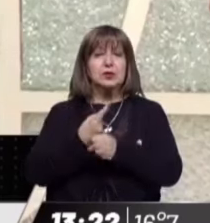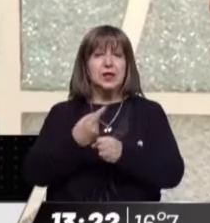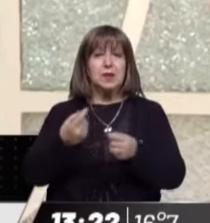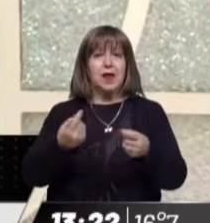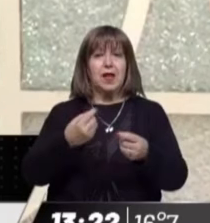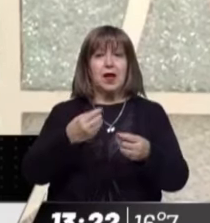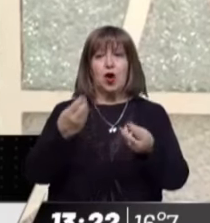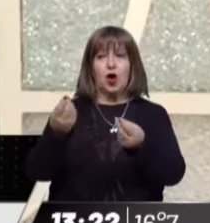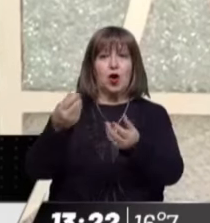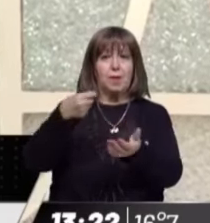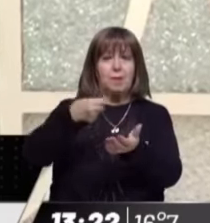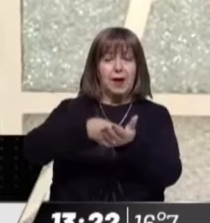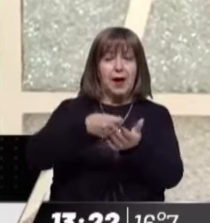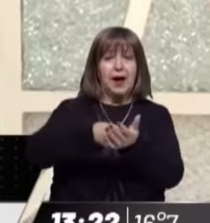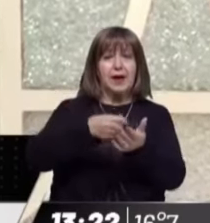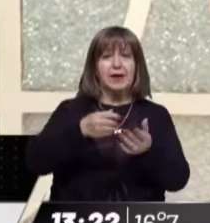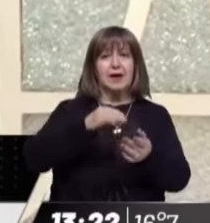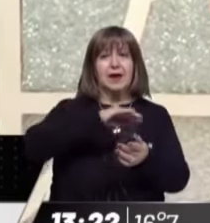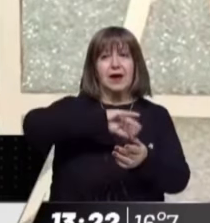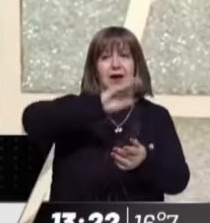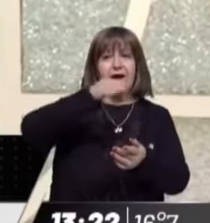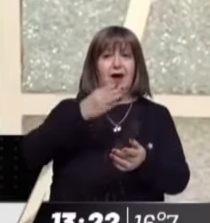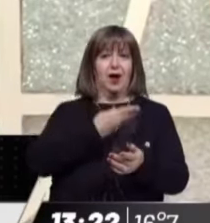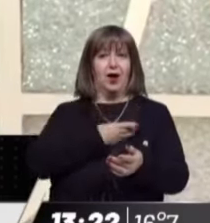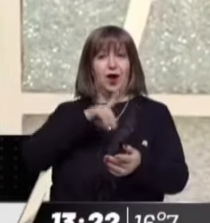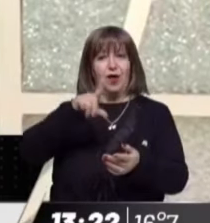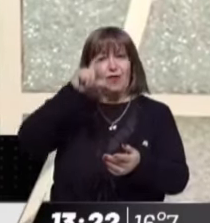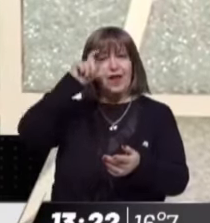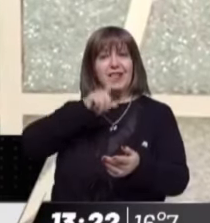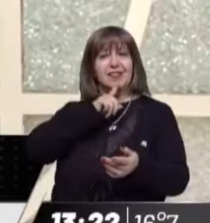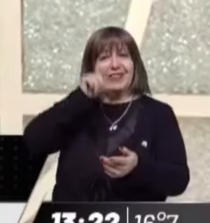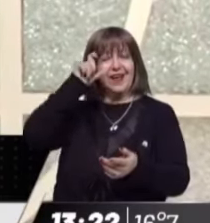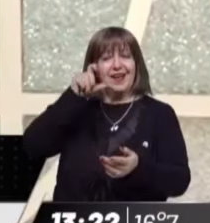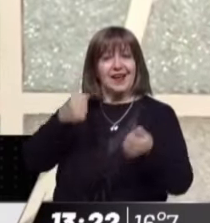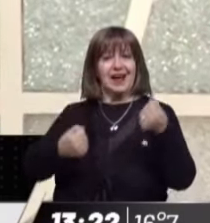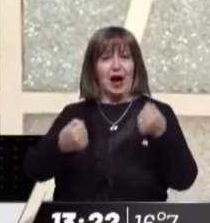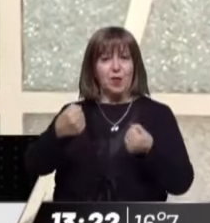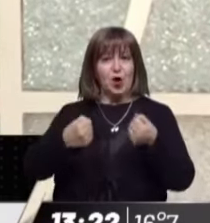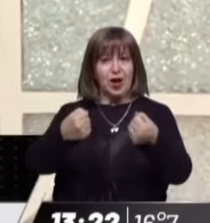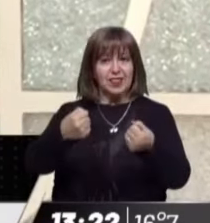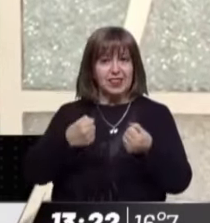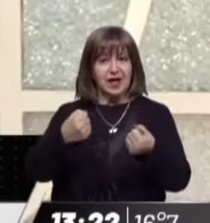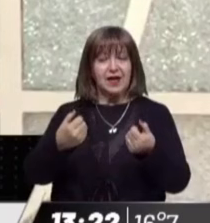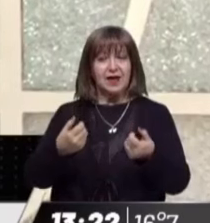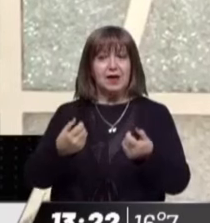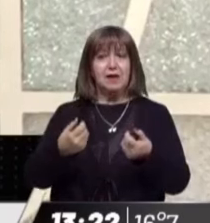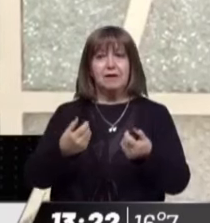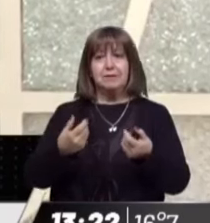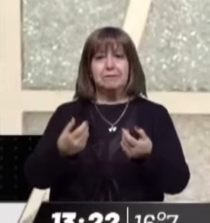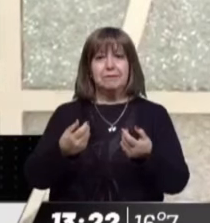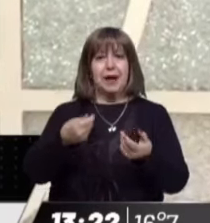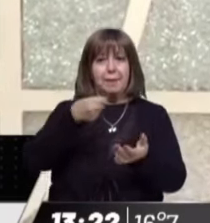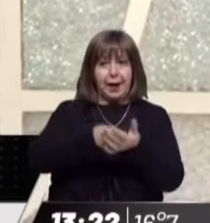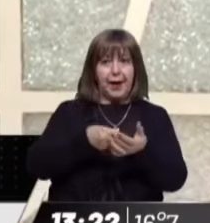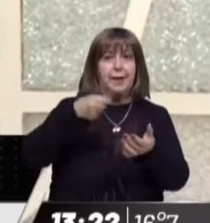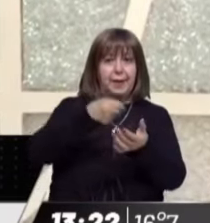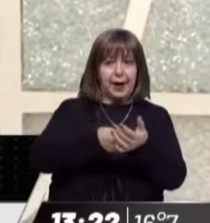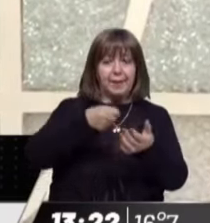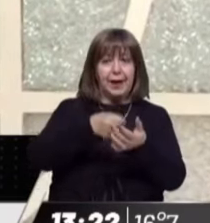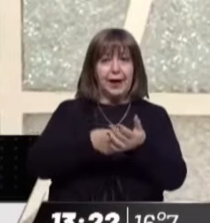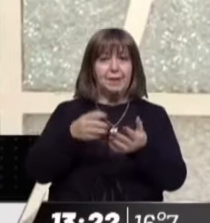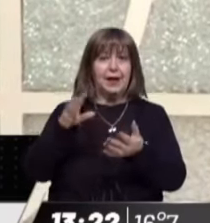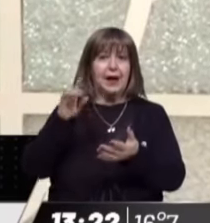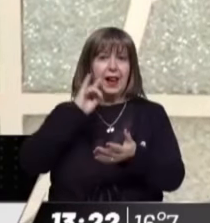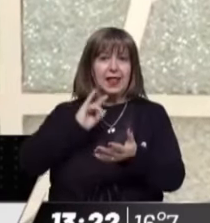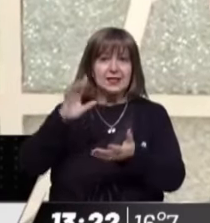para trasladar kilos de leche. Entonces, ahí hay una logística que tranquilamente la podríamos haber consensuado, articulado,